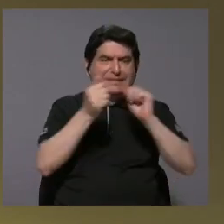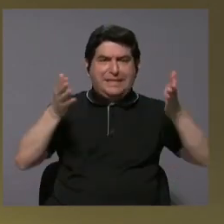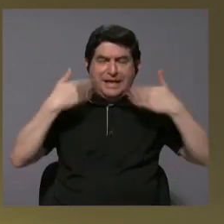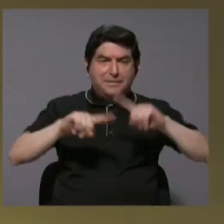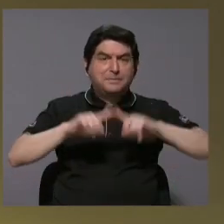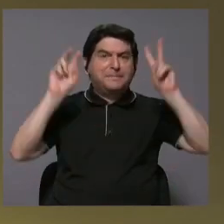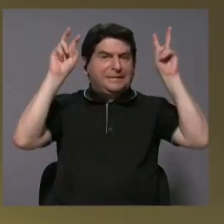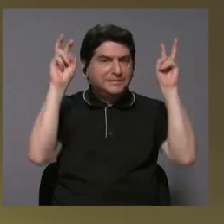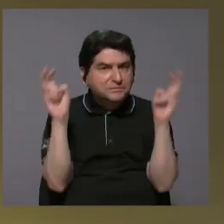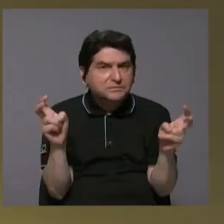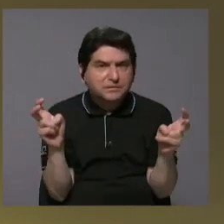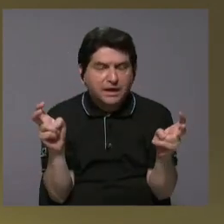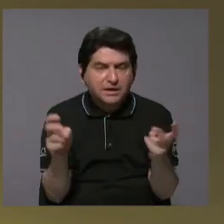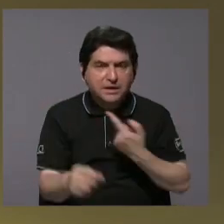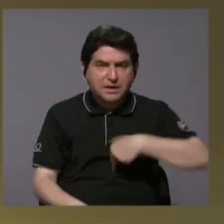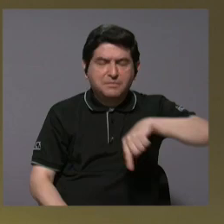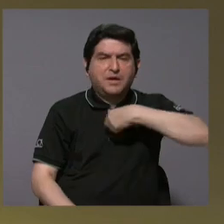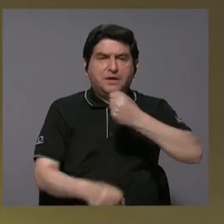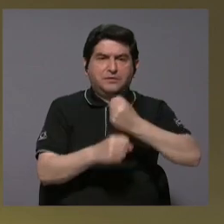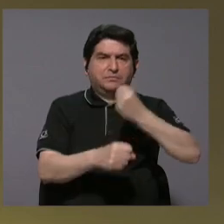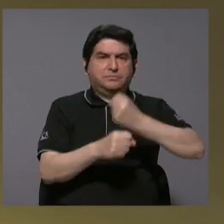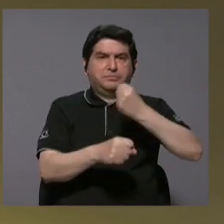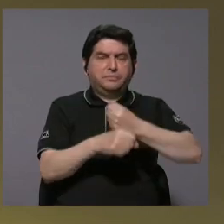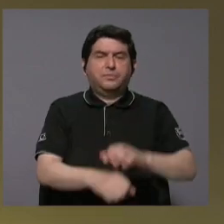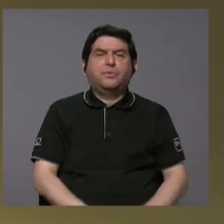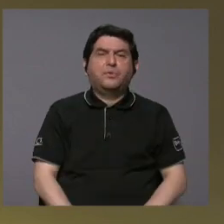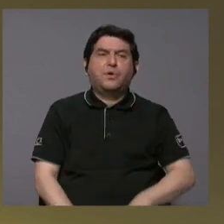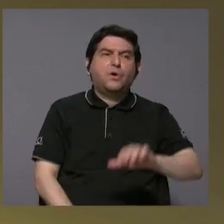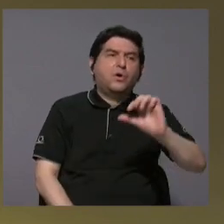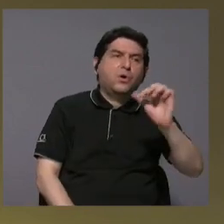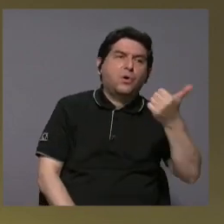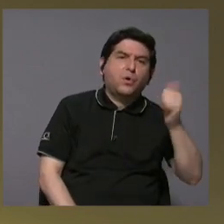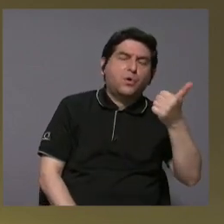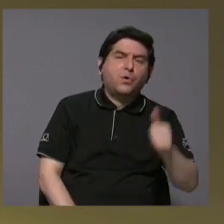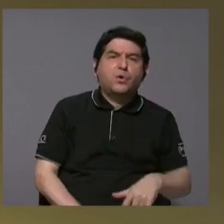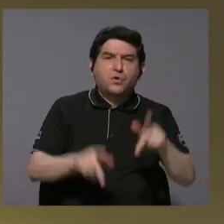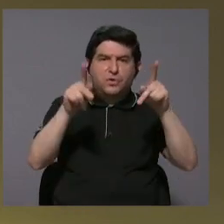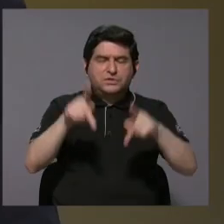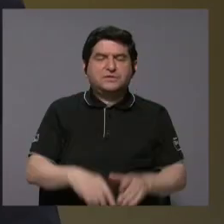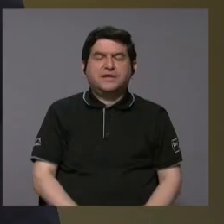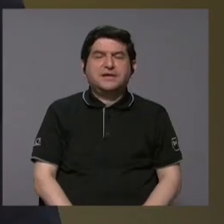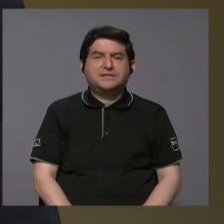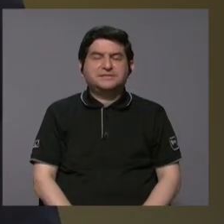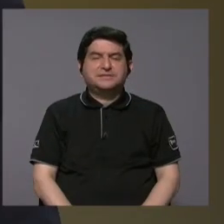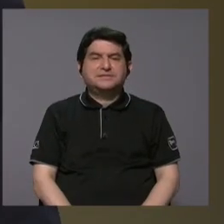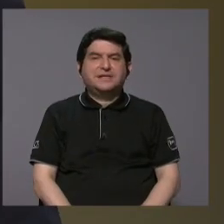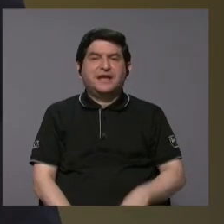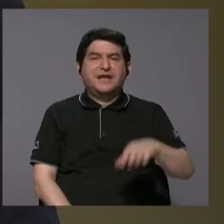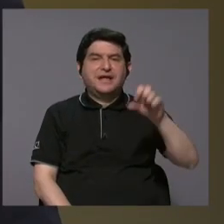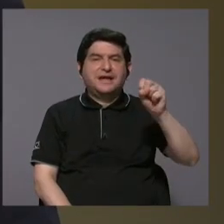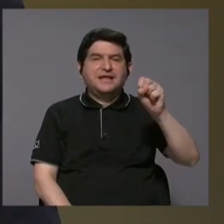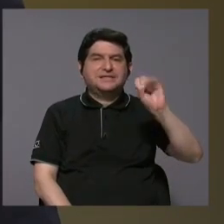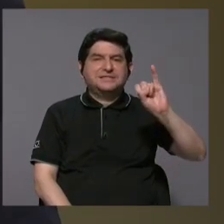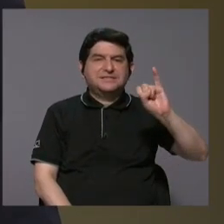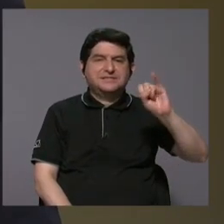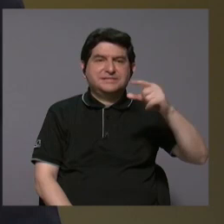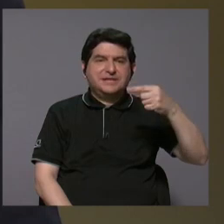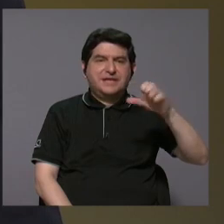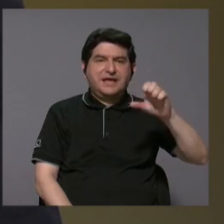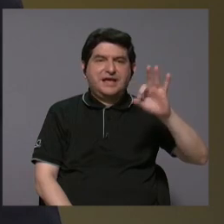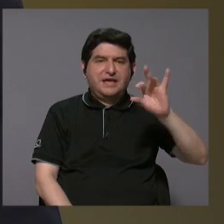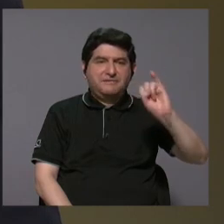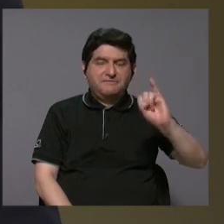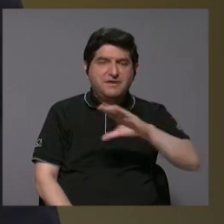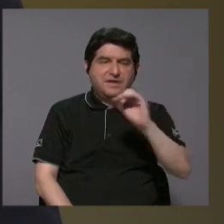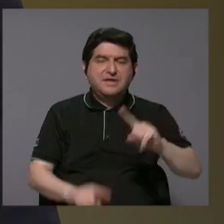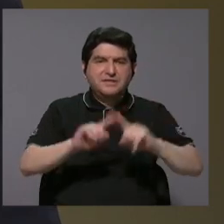un tema que hemos estado trabajando con otros, con gente del SGIEFI, ¿verdad?, y con otras instituciones de la universidad,